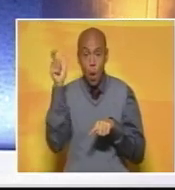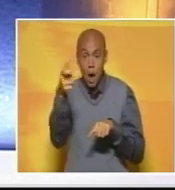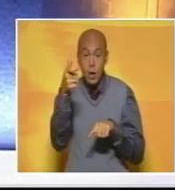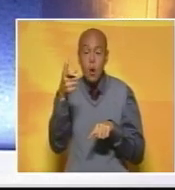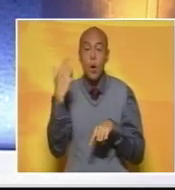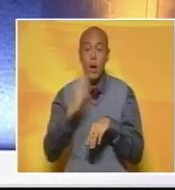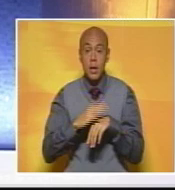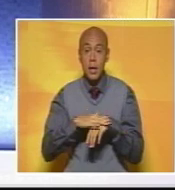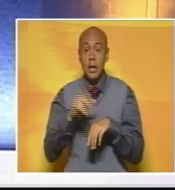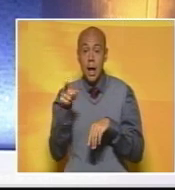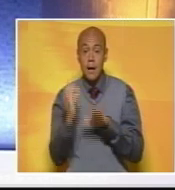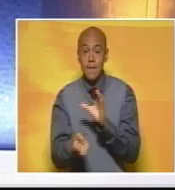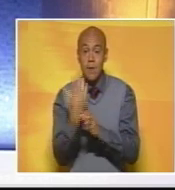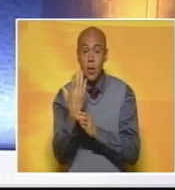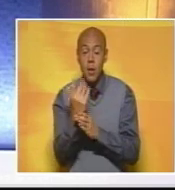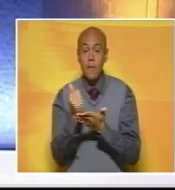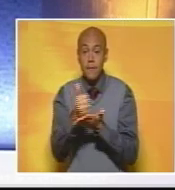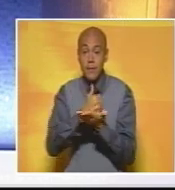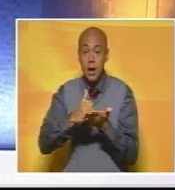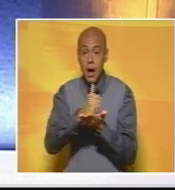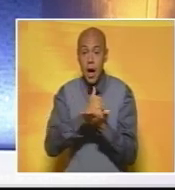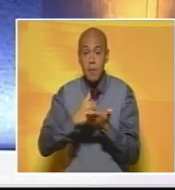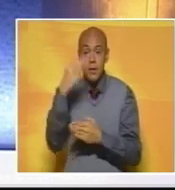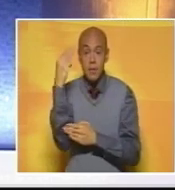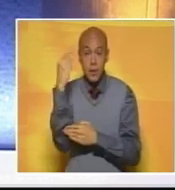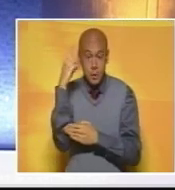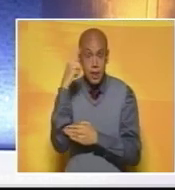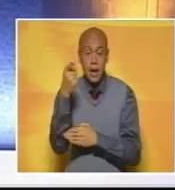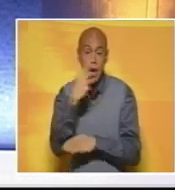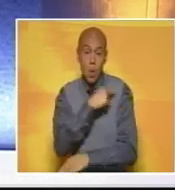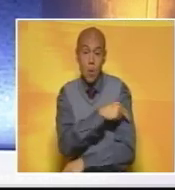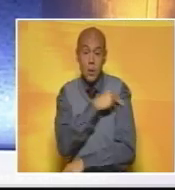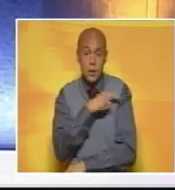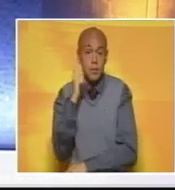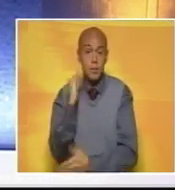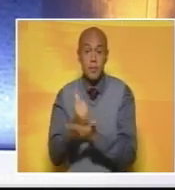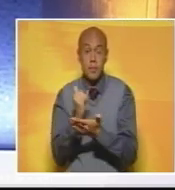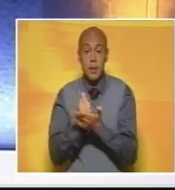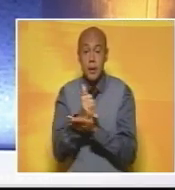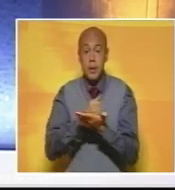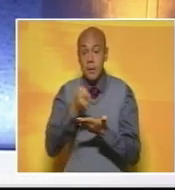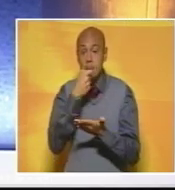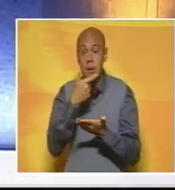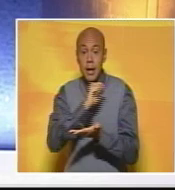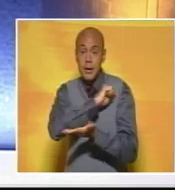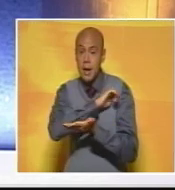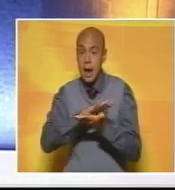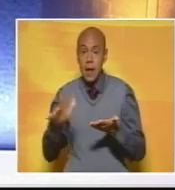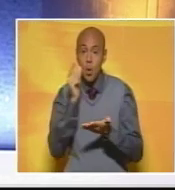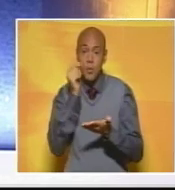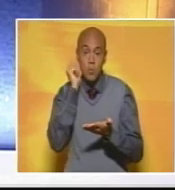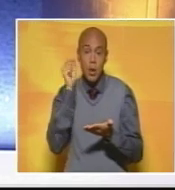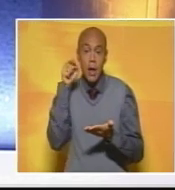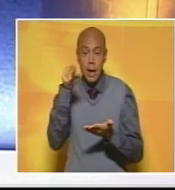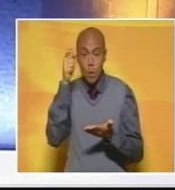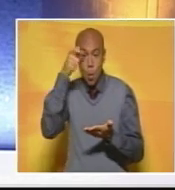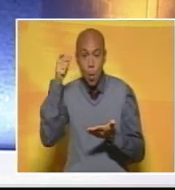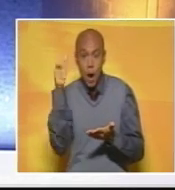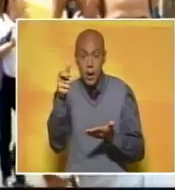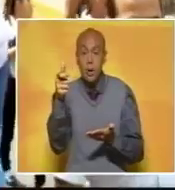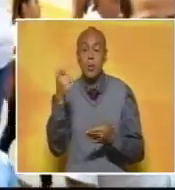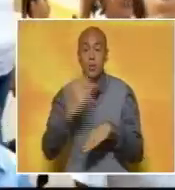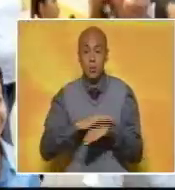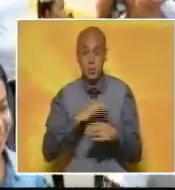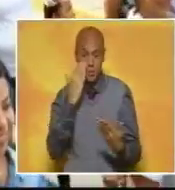una sucursal de Farmapatria en el Hospital Francisco Antonio Rísquez para garantizar medicamentos gratuitos a los pacientes de esa entidad.